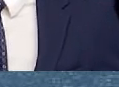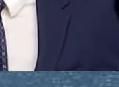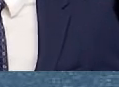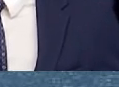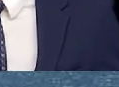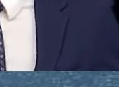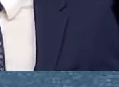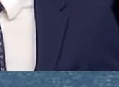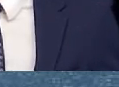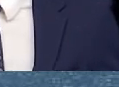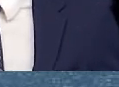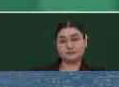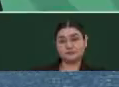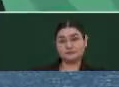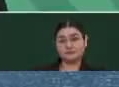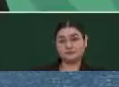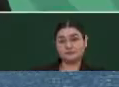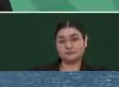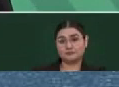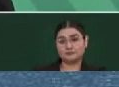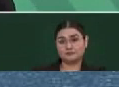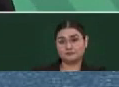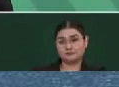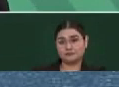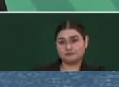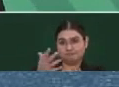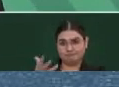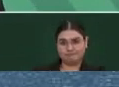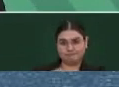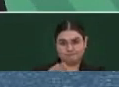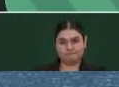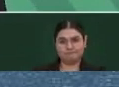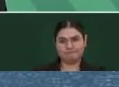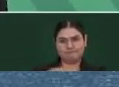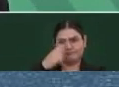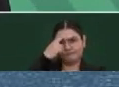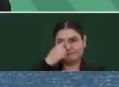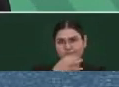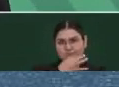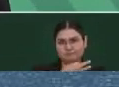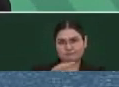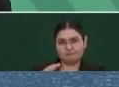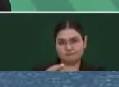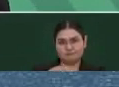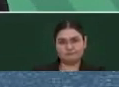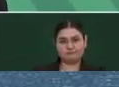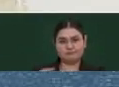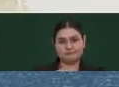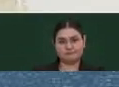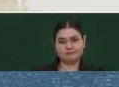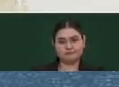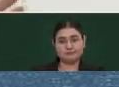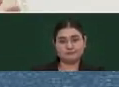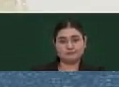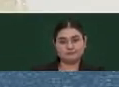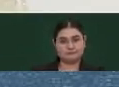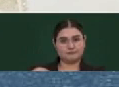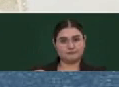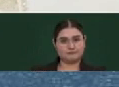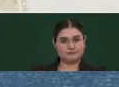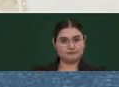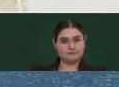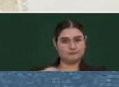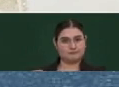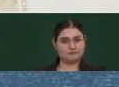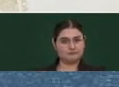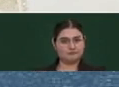Hola, pues el presidente argumenta que considera al gobierno actual de Perú como espurio. Dice que entregarle